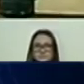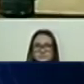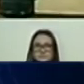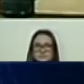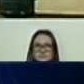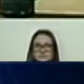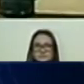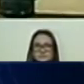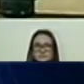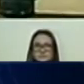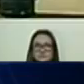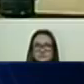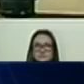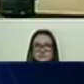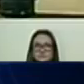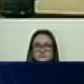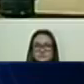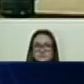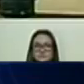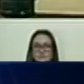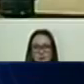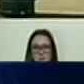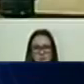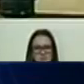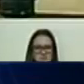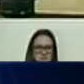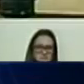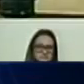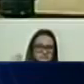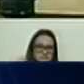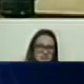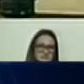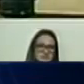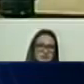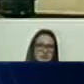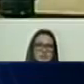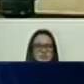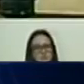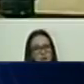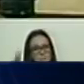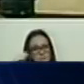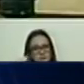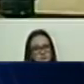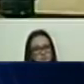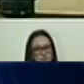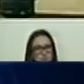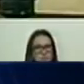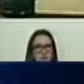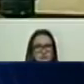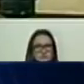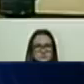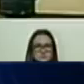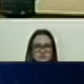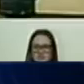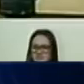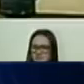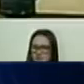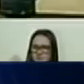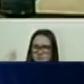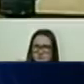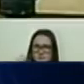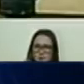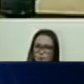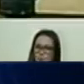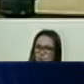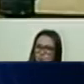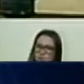Por favor, América Latina es diversa y debemos aprender a convivir en la diversidad de las